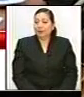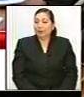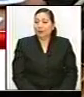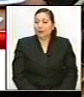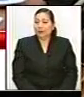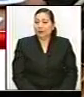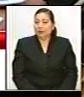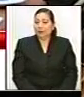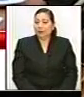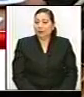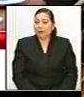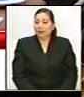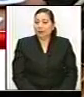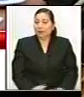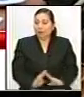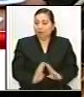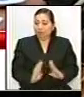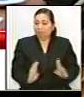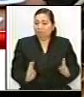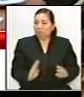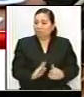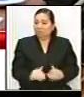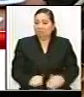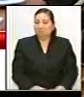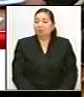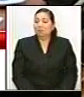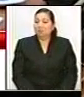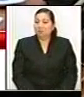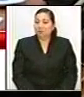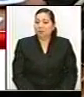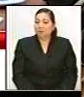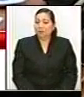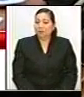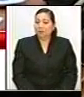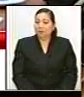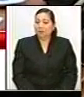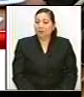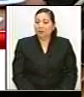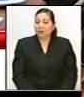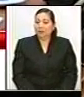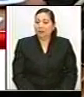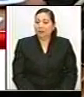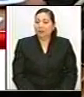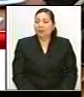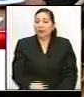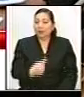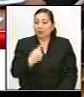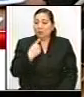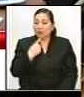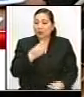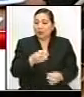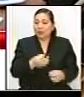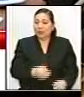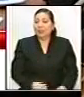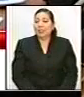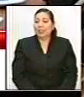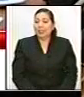Aramba, hicimos una cota, nosotros no tenemos pensión. Aquí voy mi punto más interesante, por ejemplo, mire,